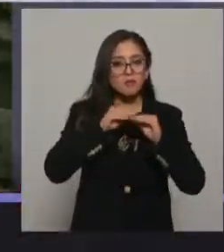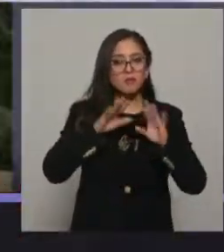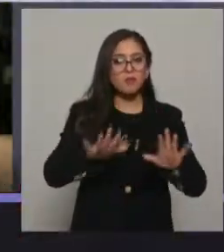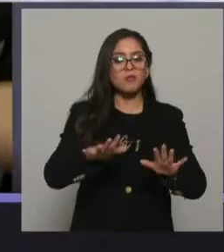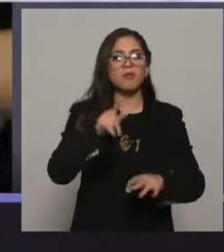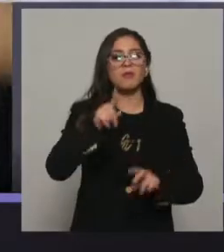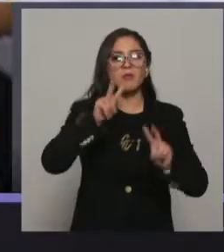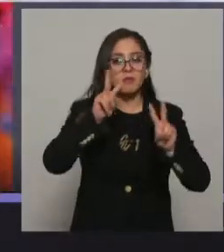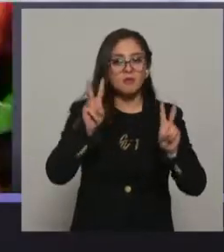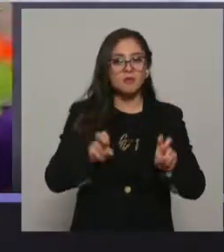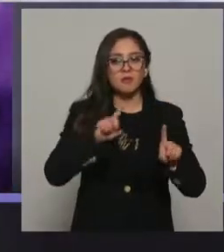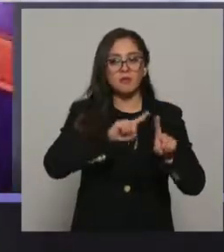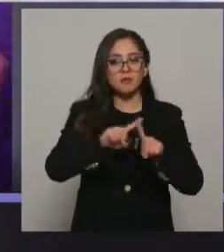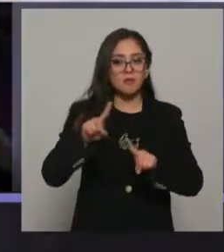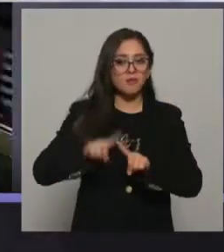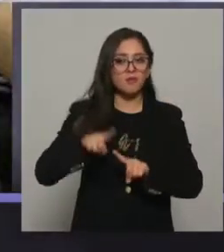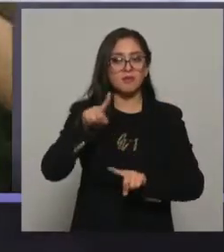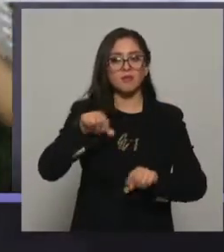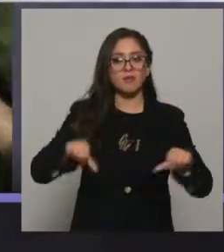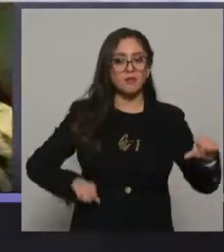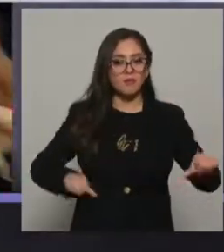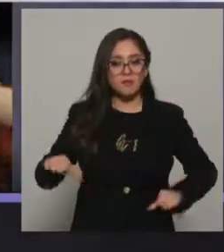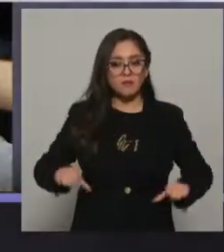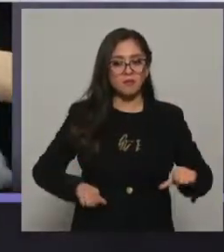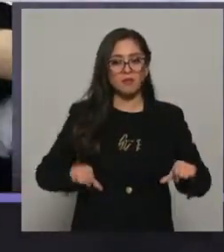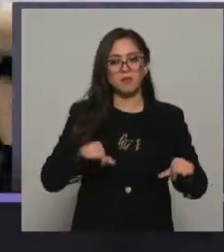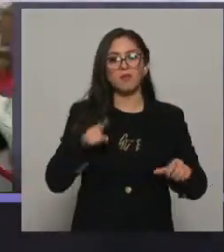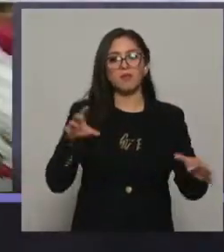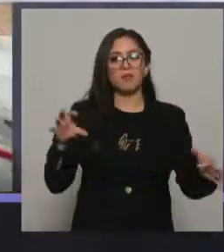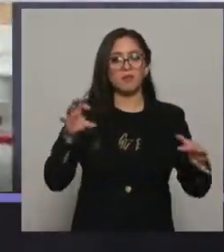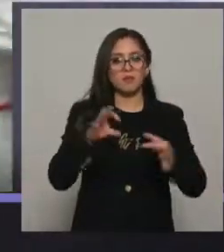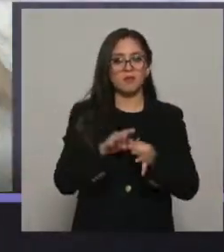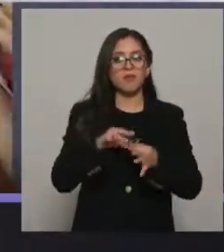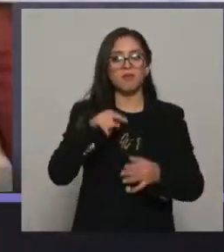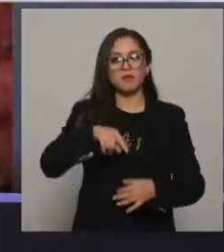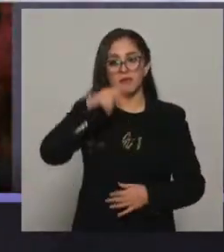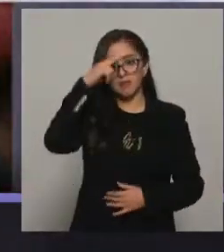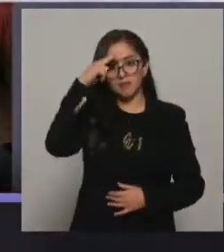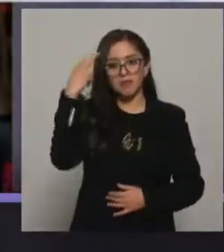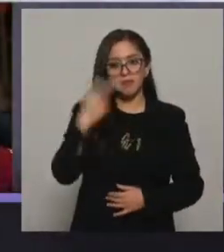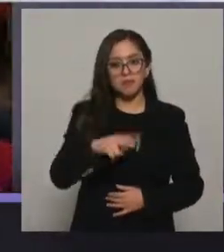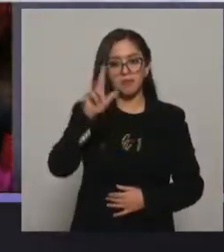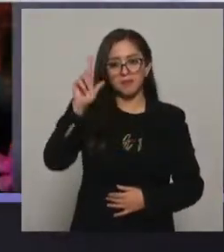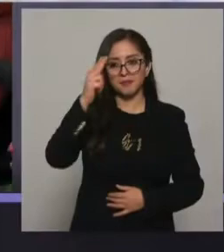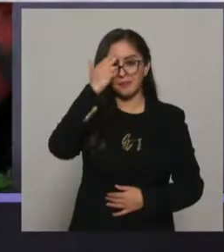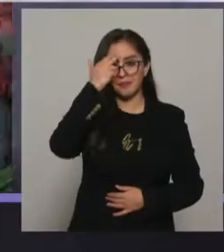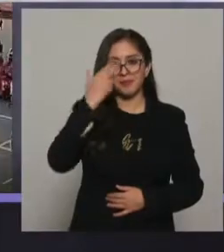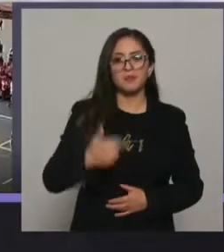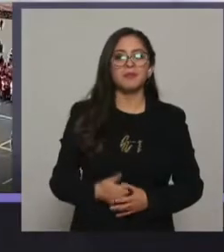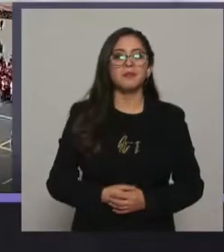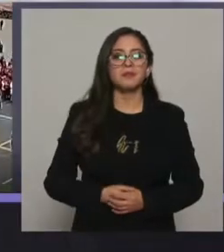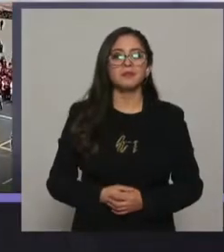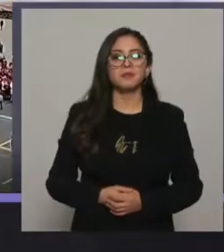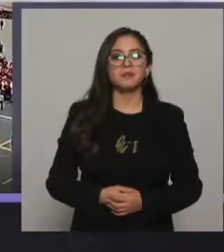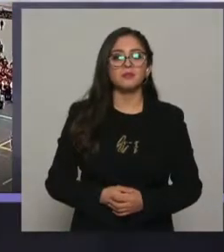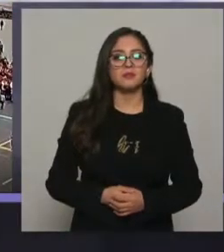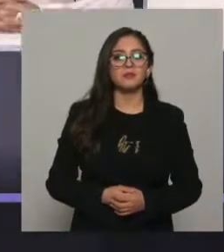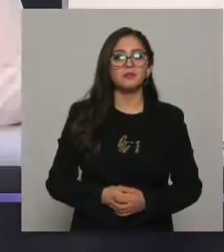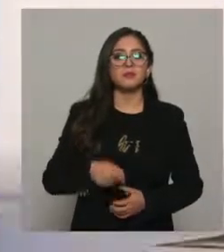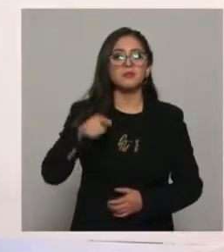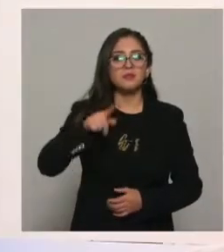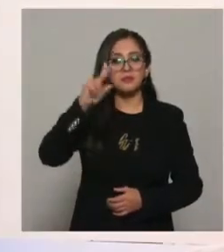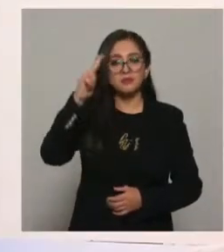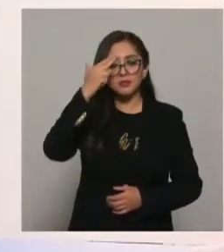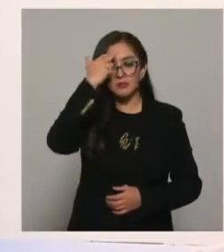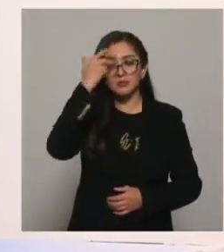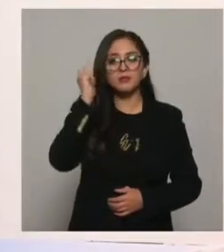las actividades, diversas y múltiples actividades que México conmemora, y conmemoramos precisamente a